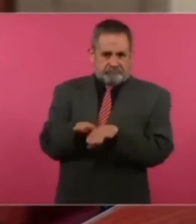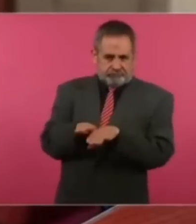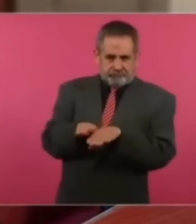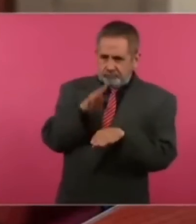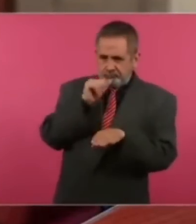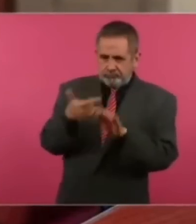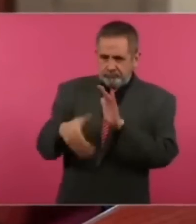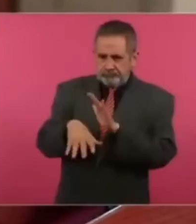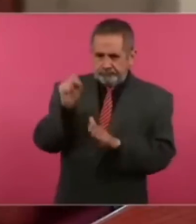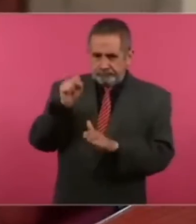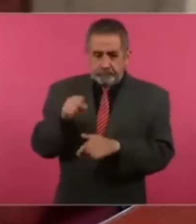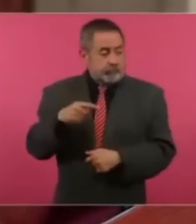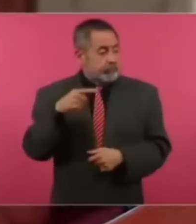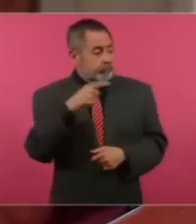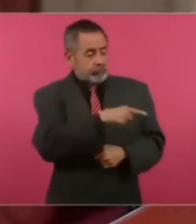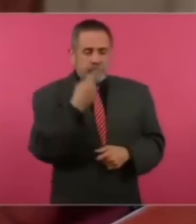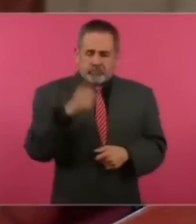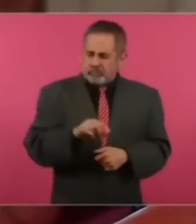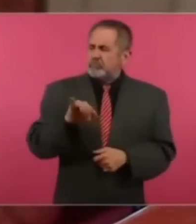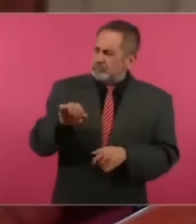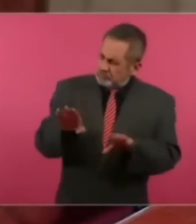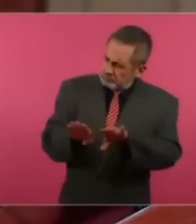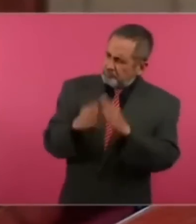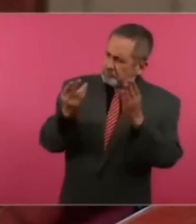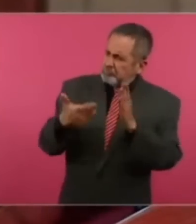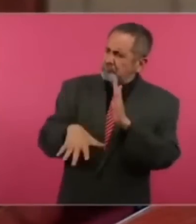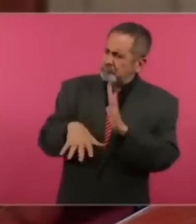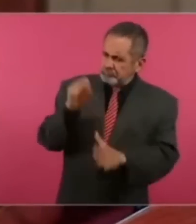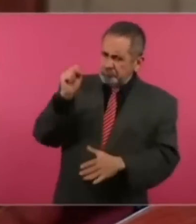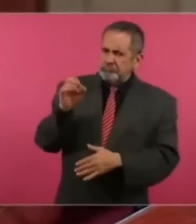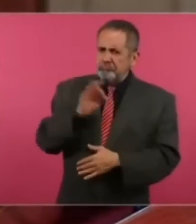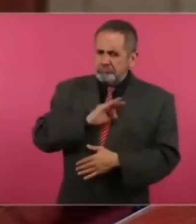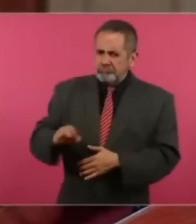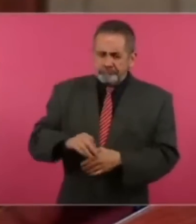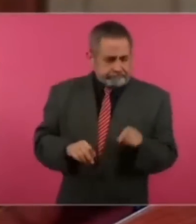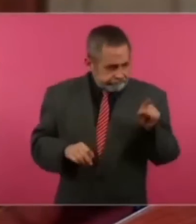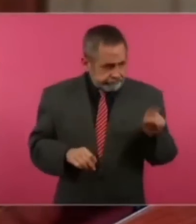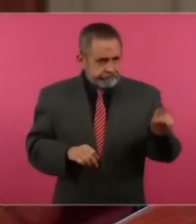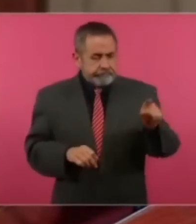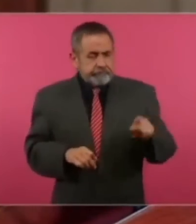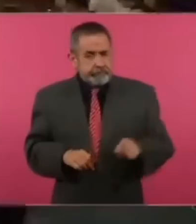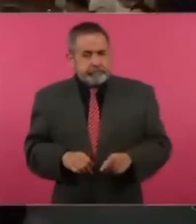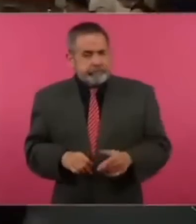por el caso del cartel inmobiliario.